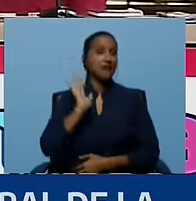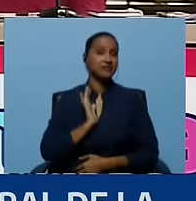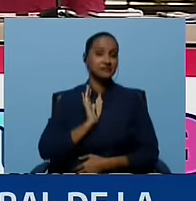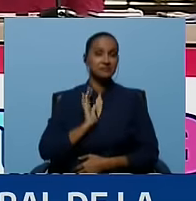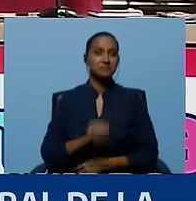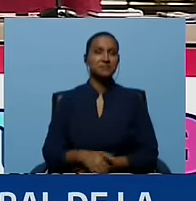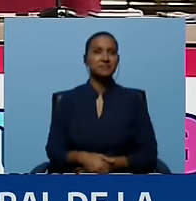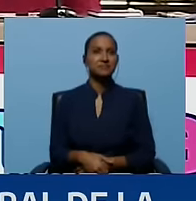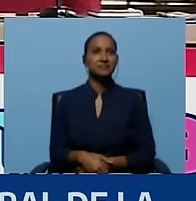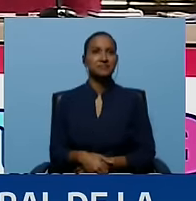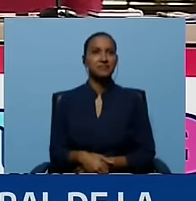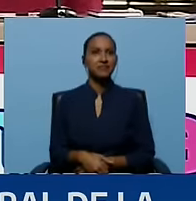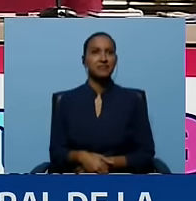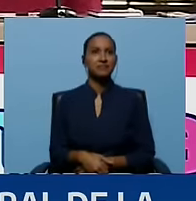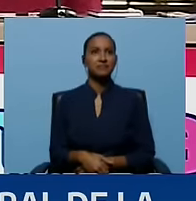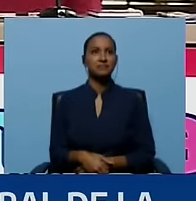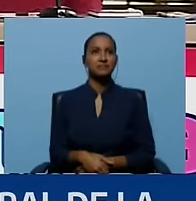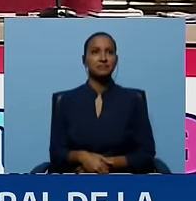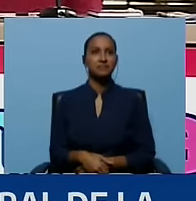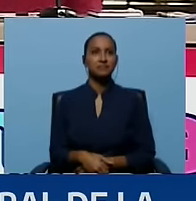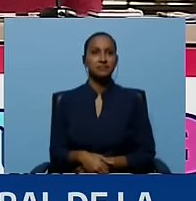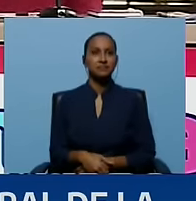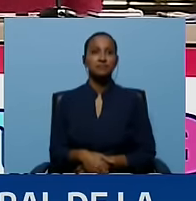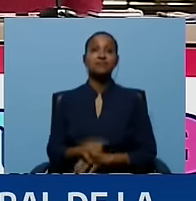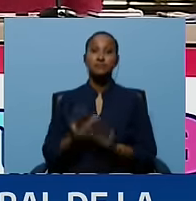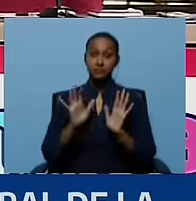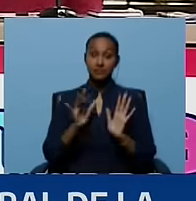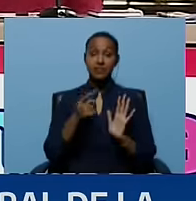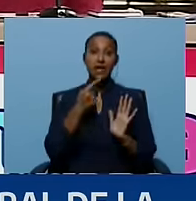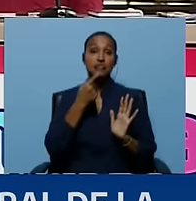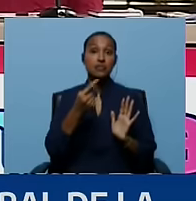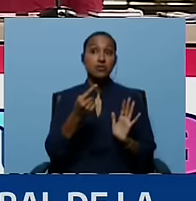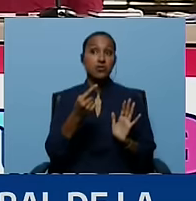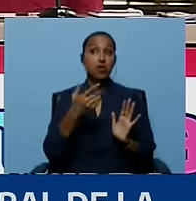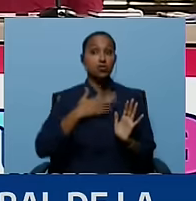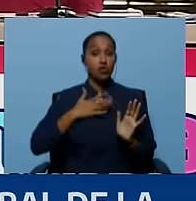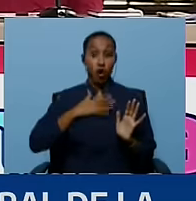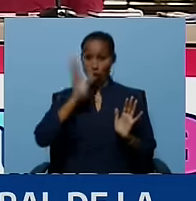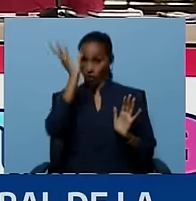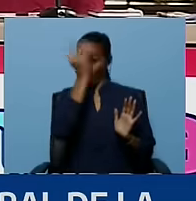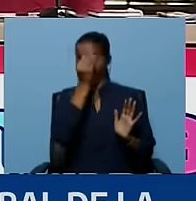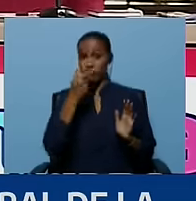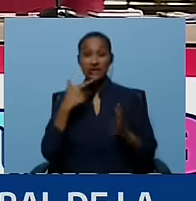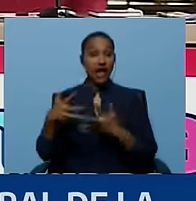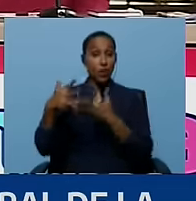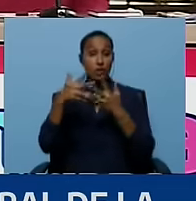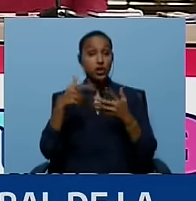Que él, inclusive él dijo que si pierde las elecciones se viene para Caracas.